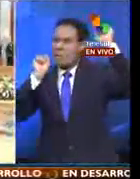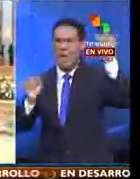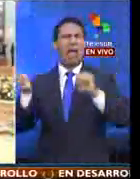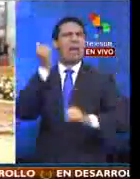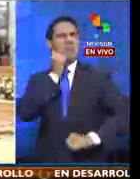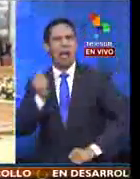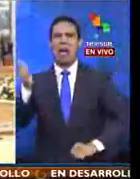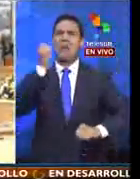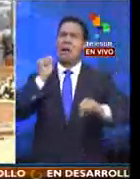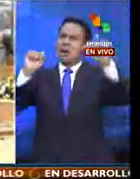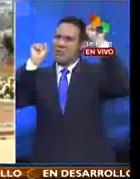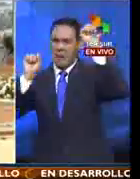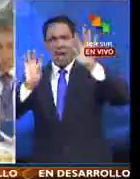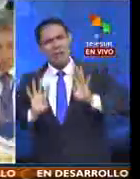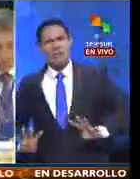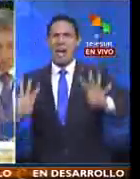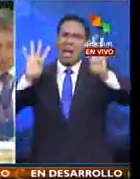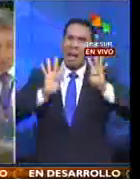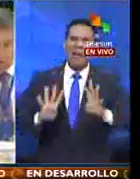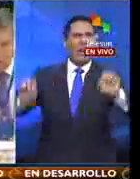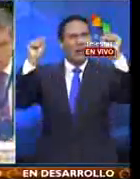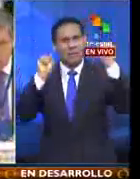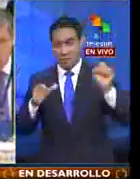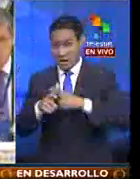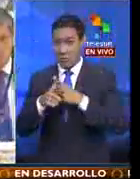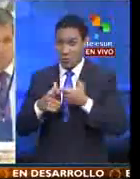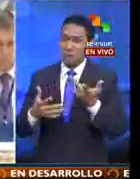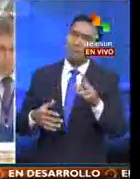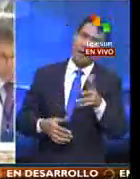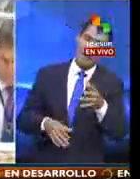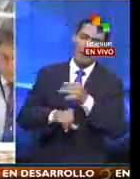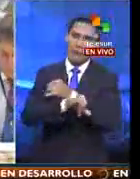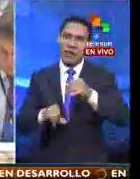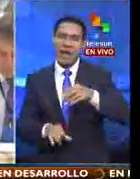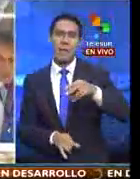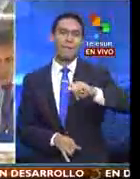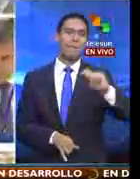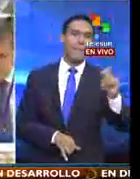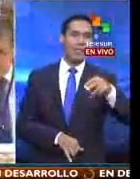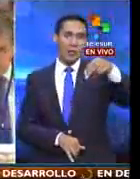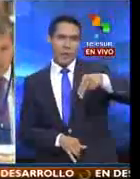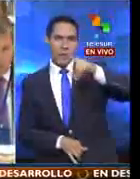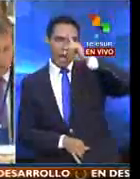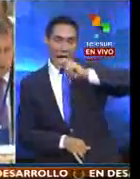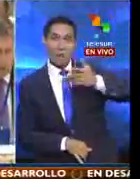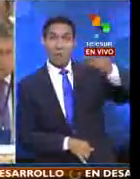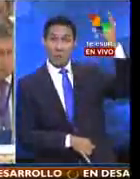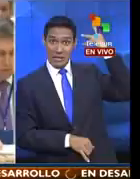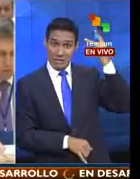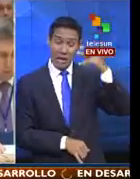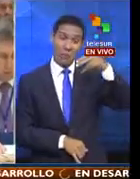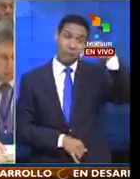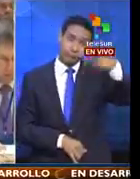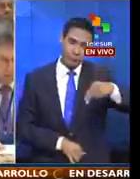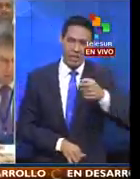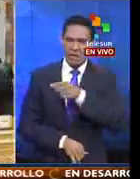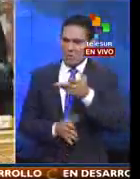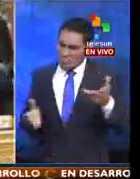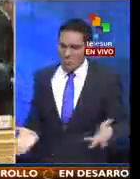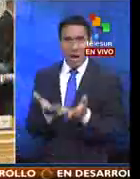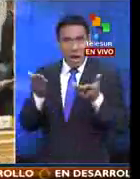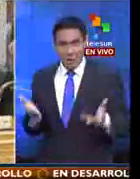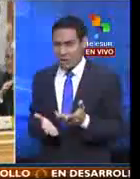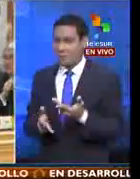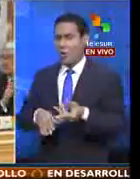Maidán o llamada también la Primavera Ucraniana, que a finales de noviembre noviembre de 2013 motivaron